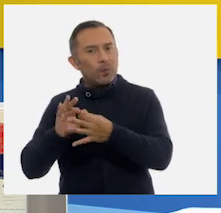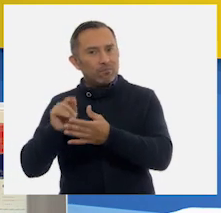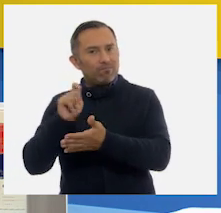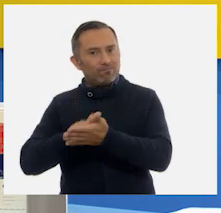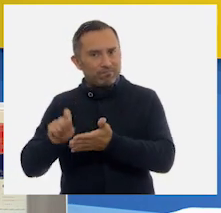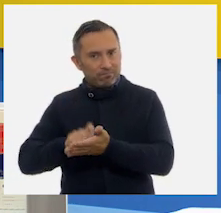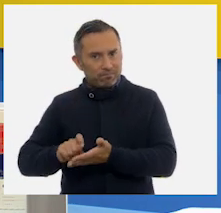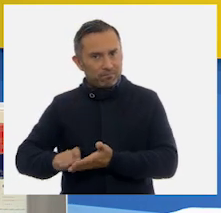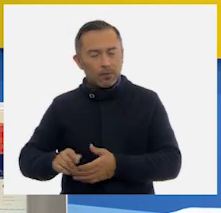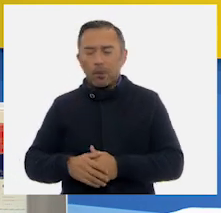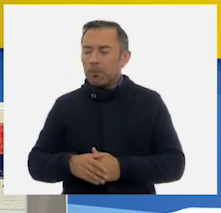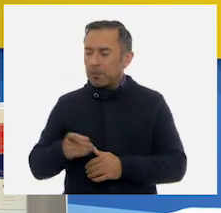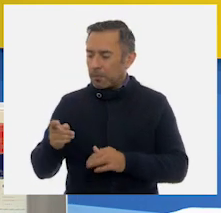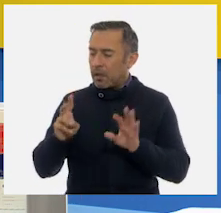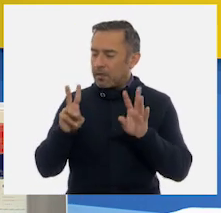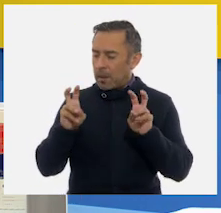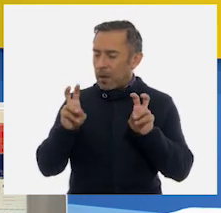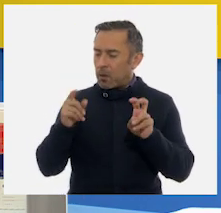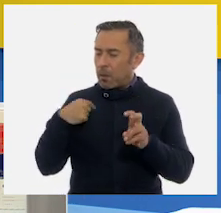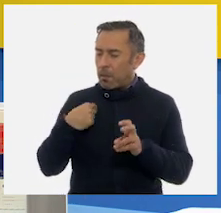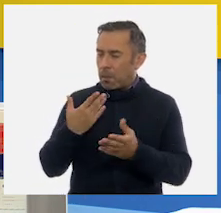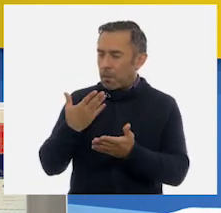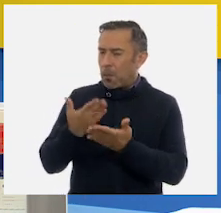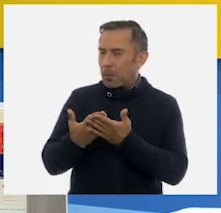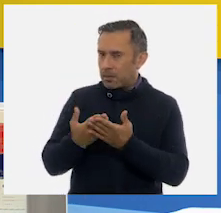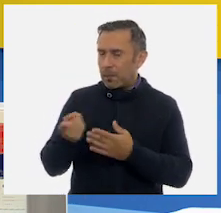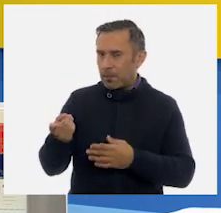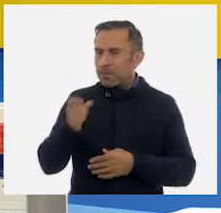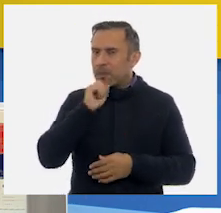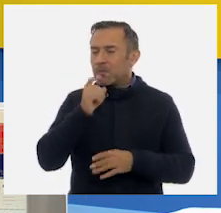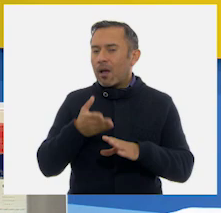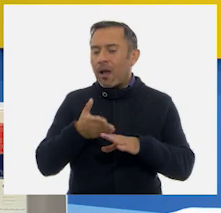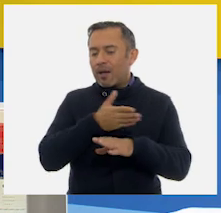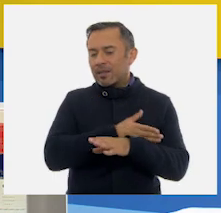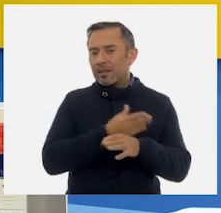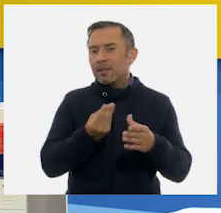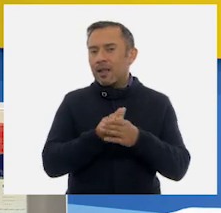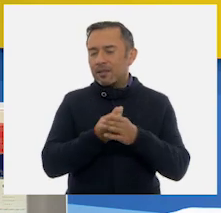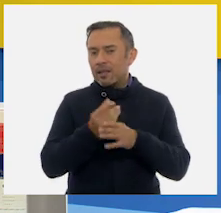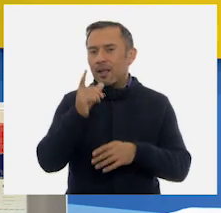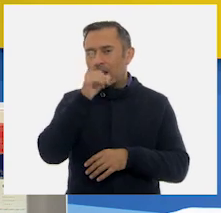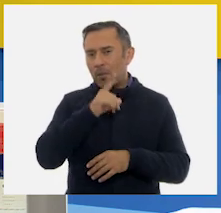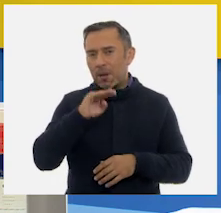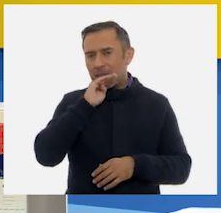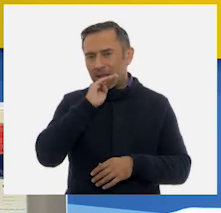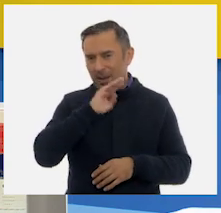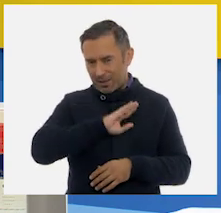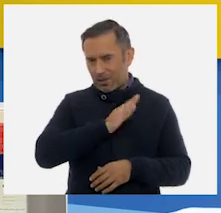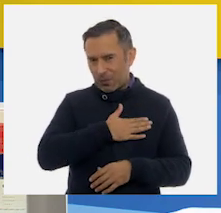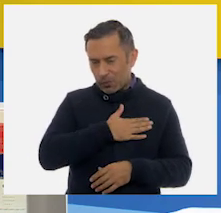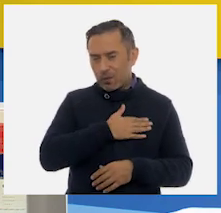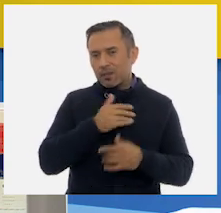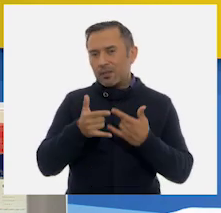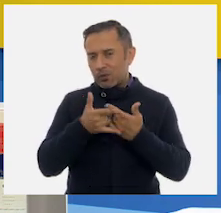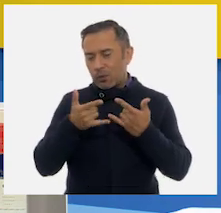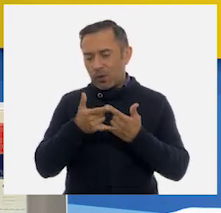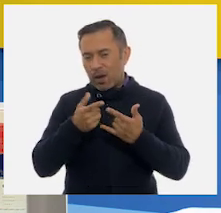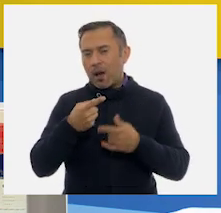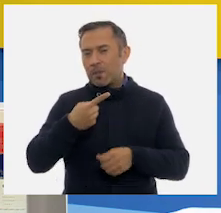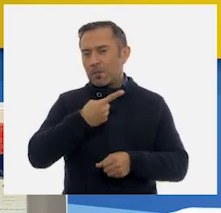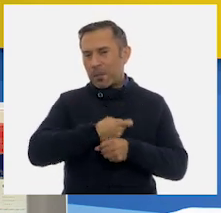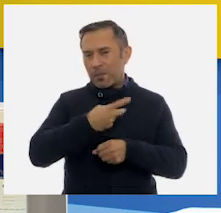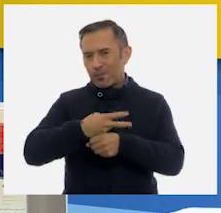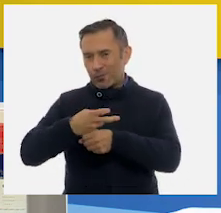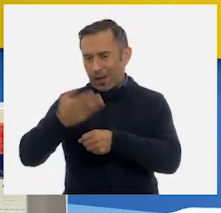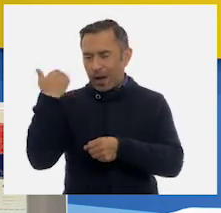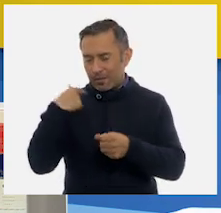que brevemente repasemos sobre algo que también hemos trabajado en lengua materna e historia en varios grados, la sucesión y